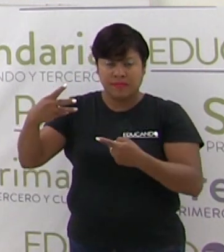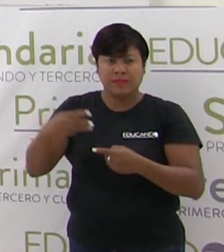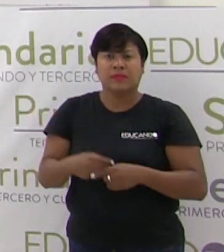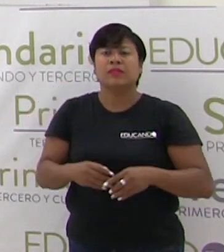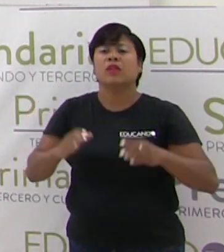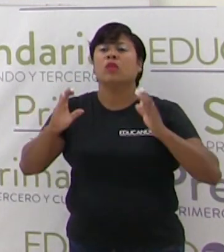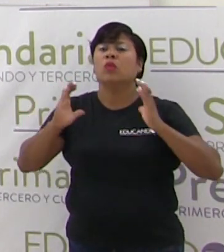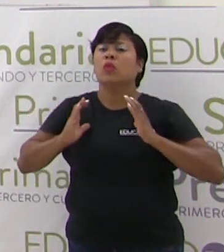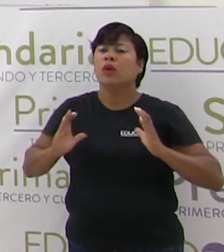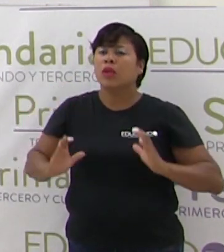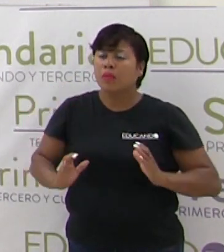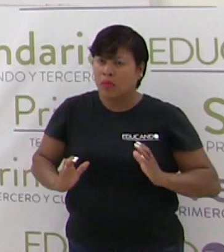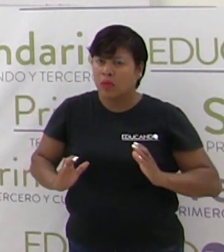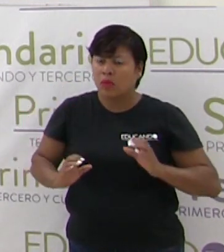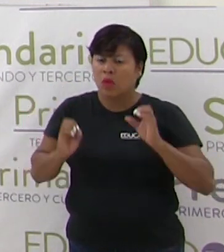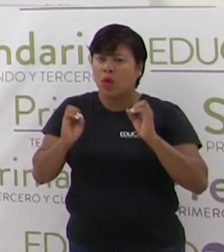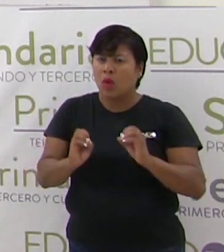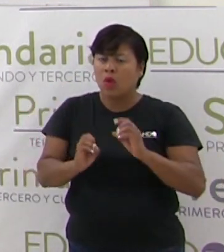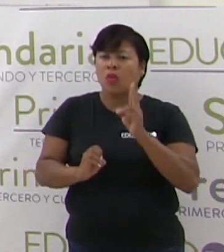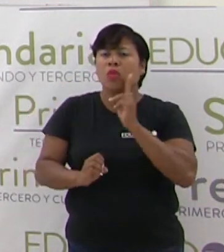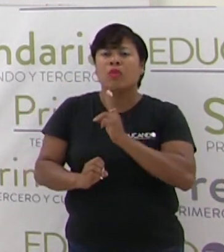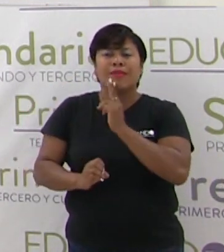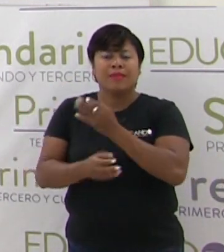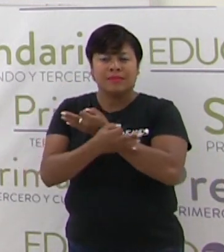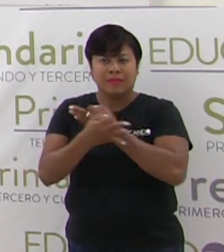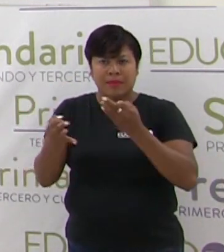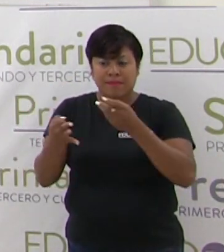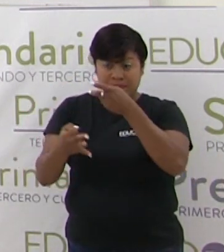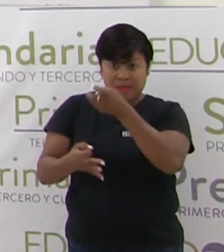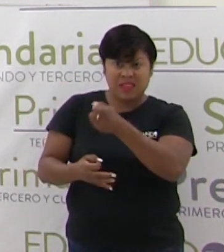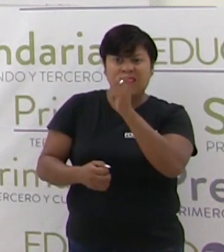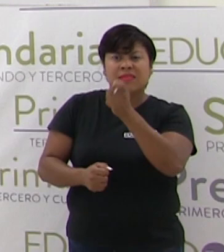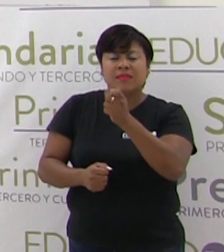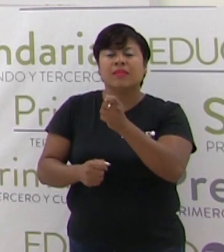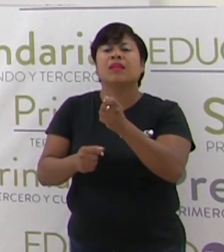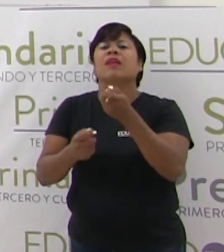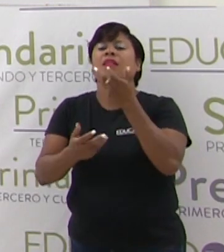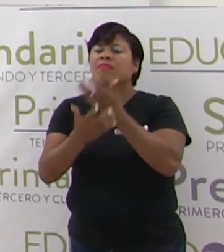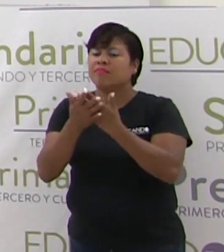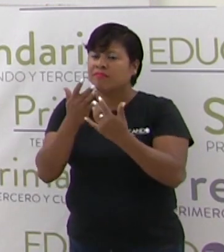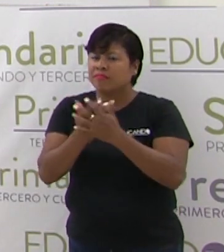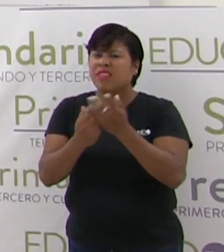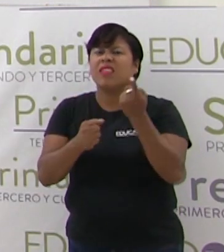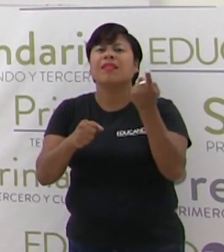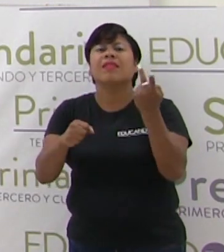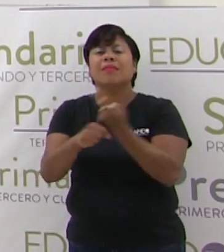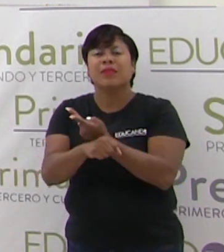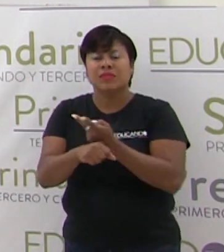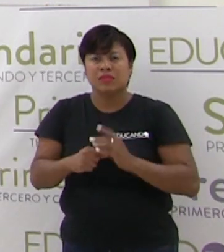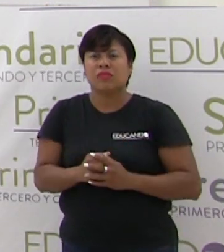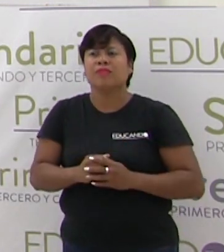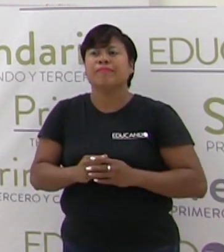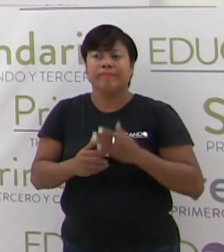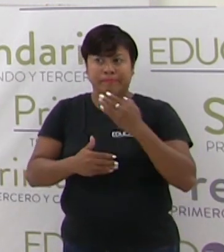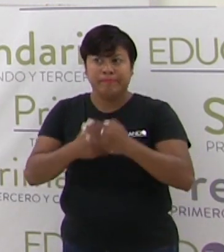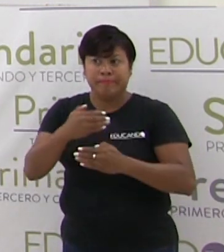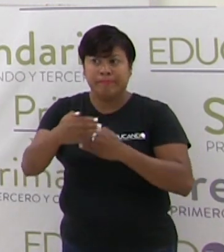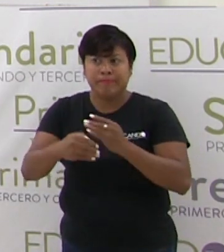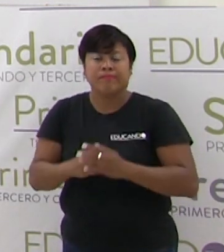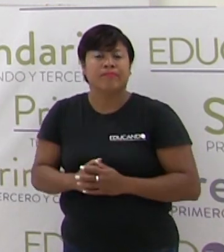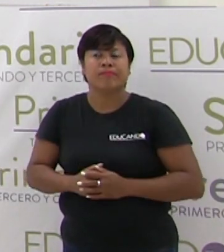cuerpo o la noticia. Allí ustedes van a exponer los hechos, el acontecimiento, el